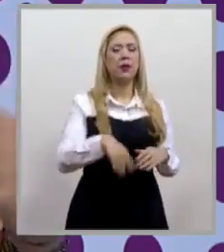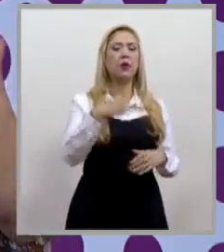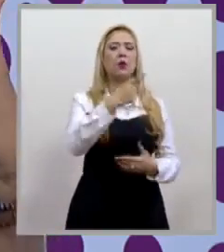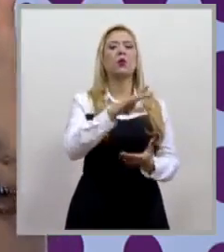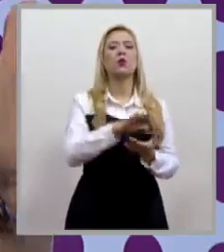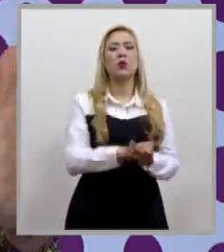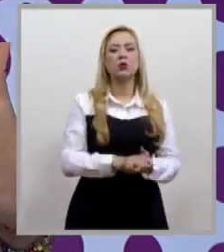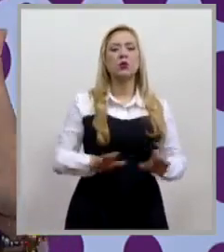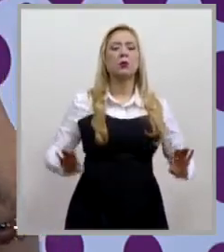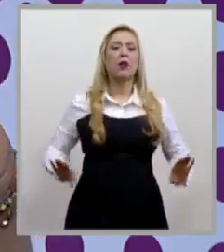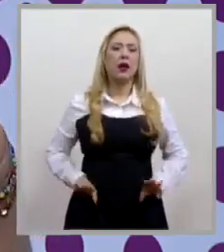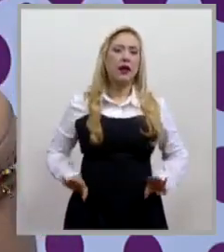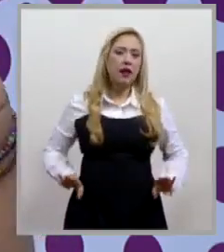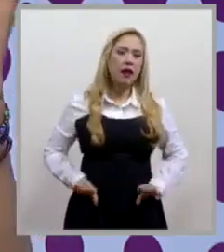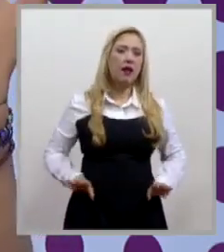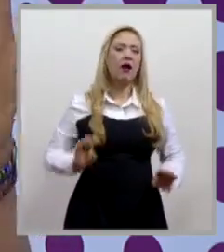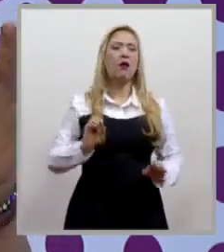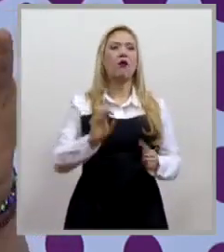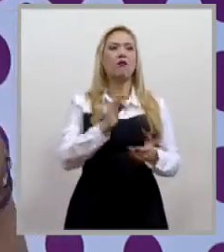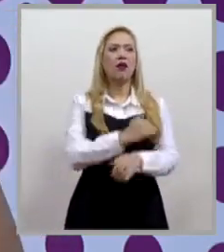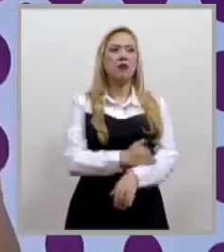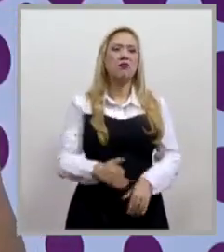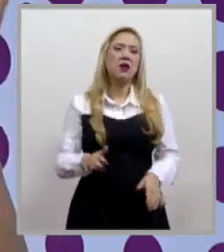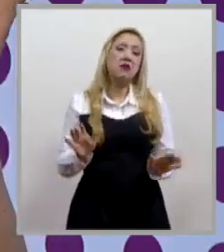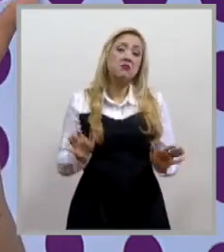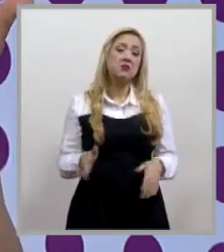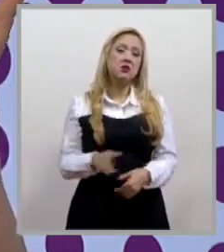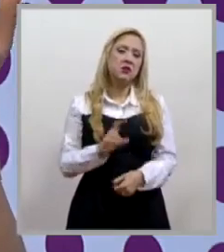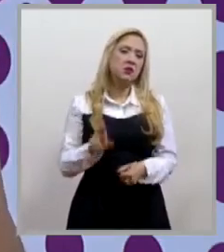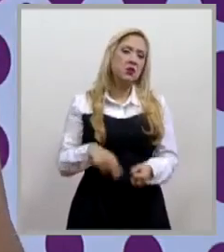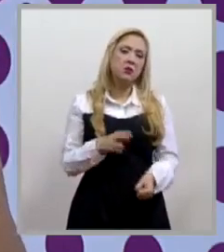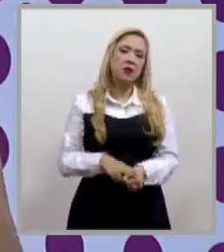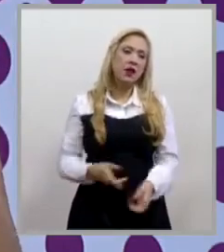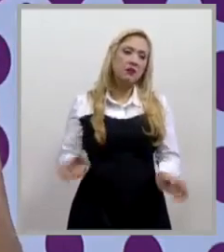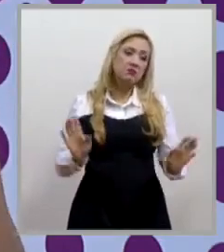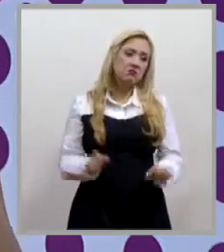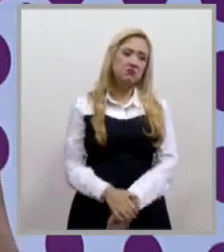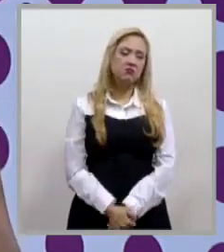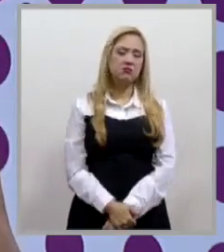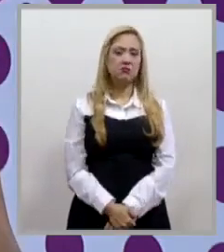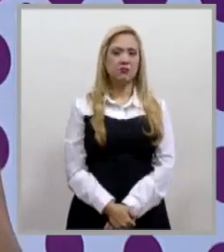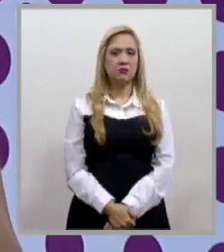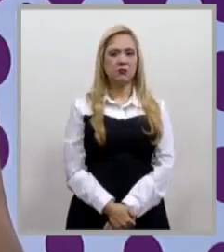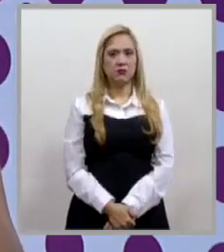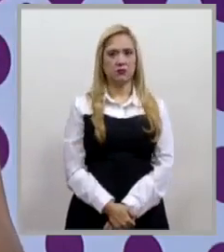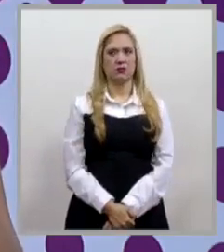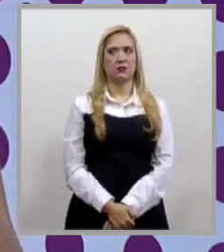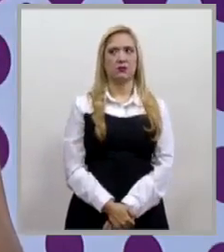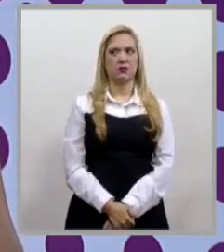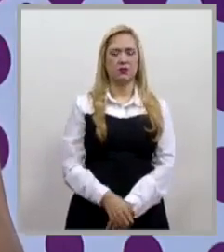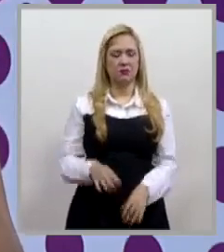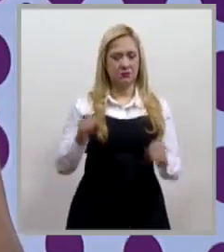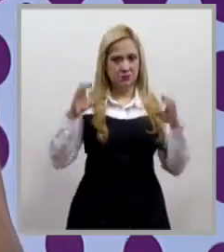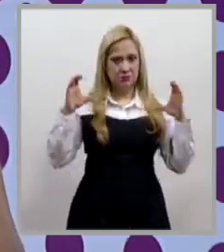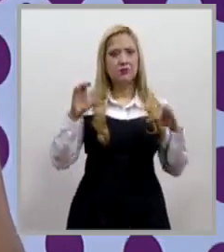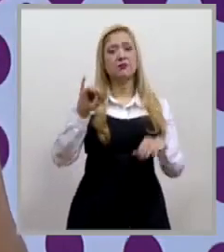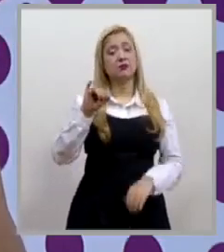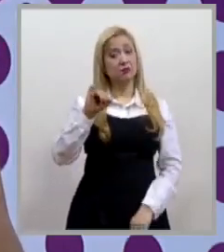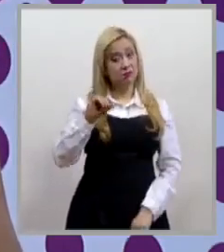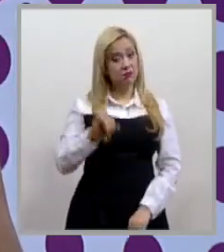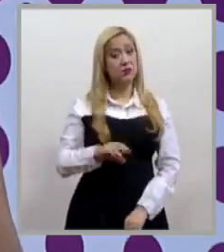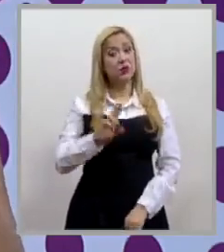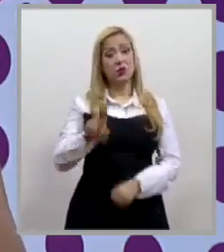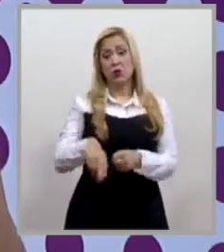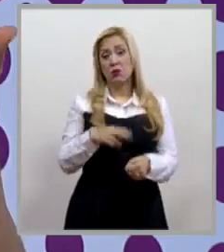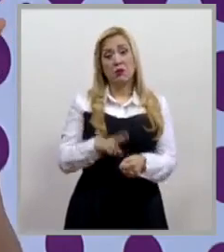esposos, las parejas en la familia, pues era algo normal, ¿no? O sea, y lo estoy diciendo tal vez en esa